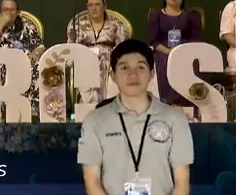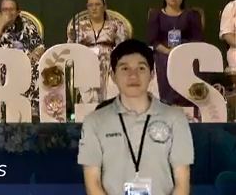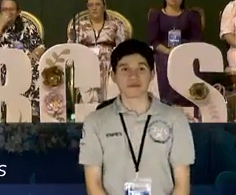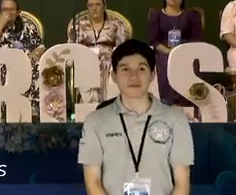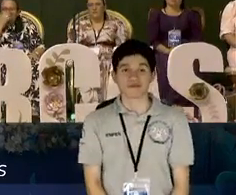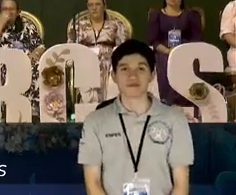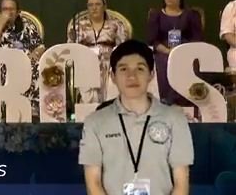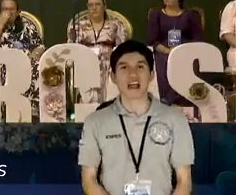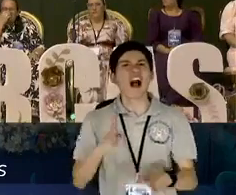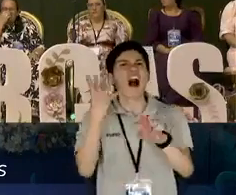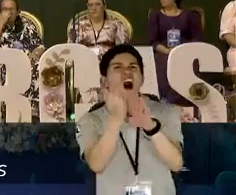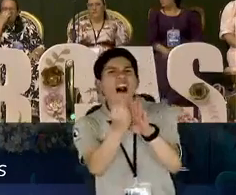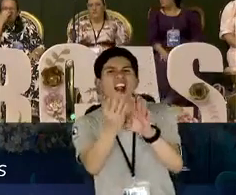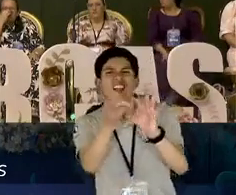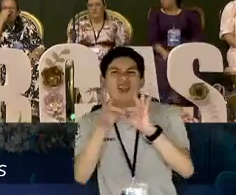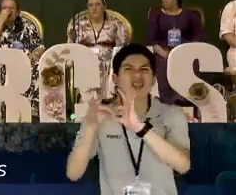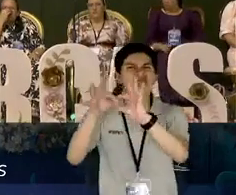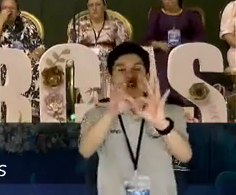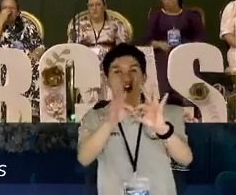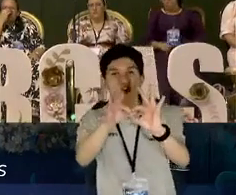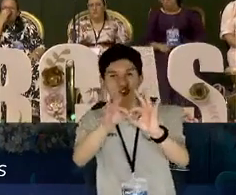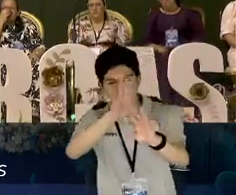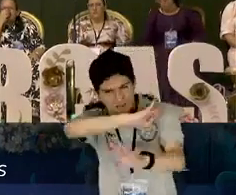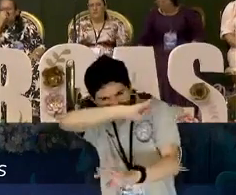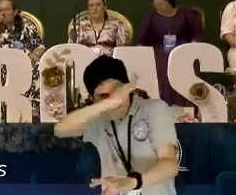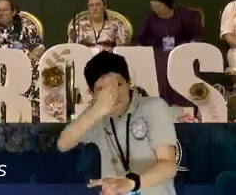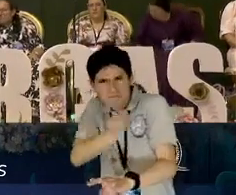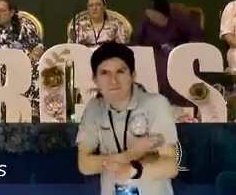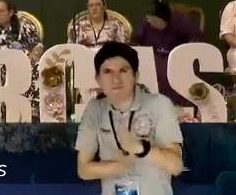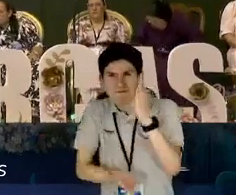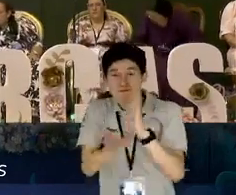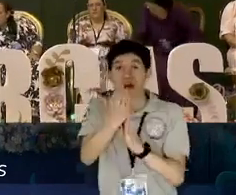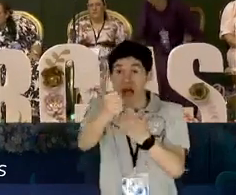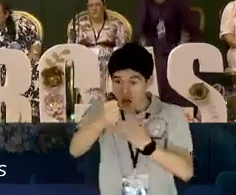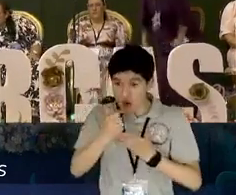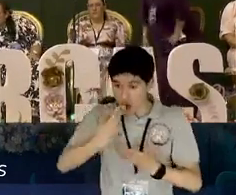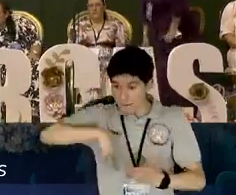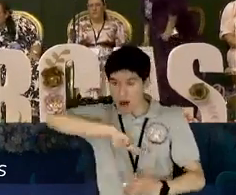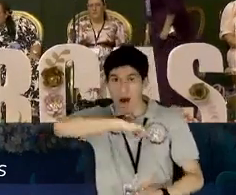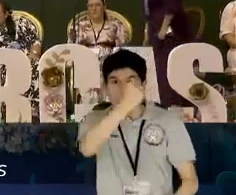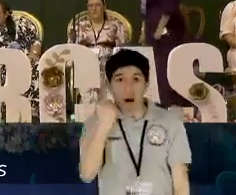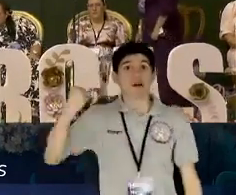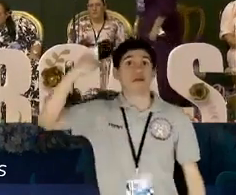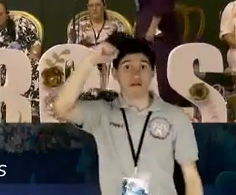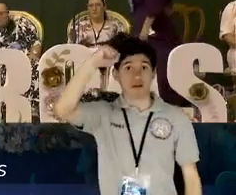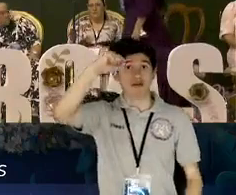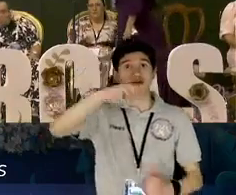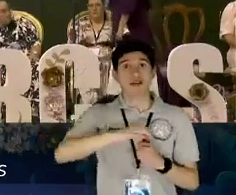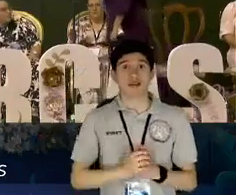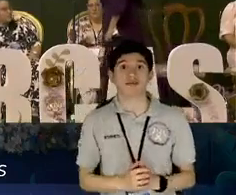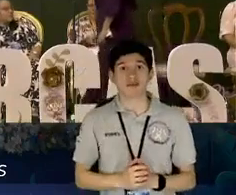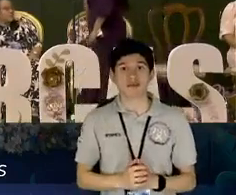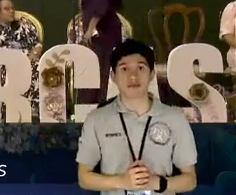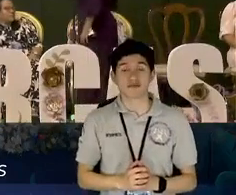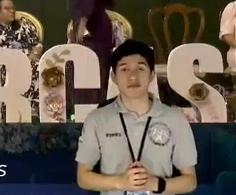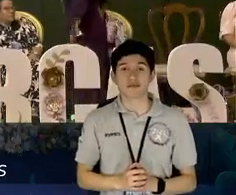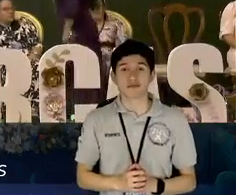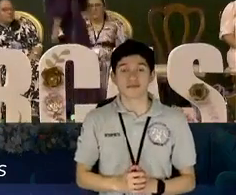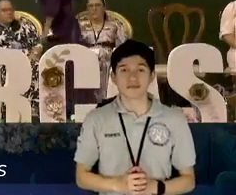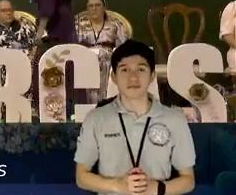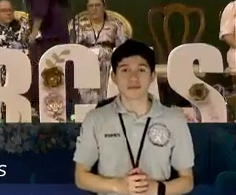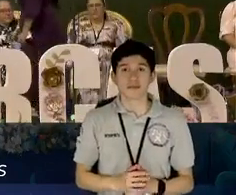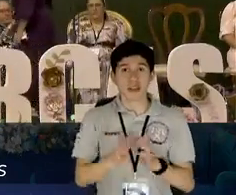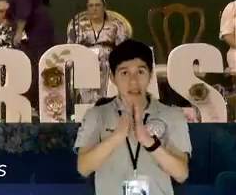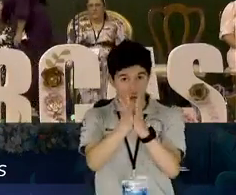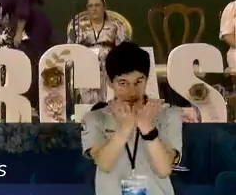nos fortalece y nos ayuda a salir victoriosos. Decíamos que nos nutre y nos fortalece, y lo afirma por allí